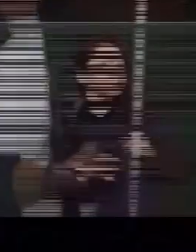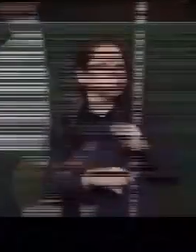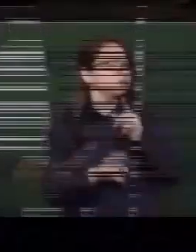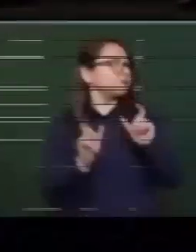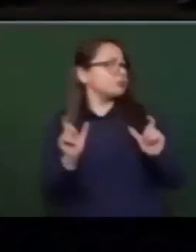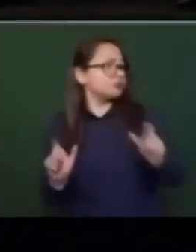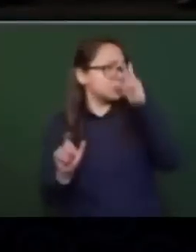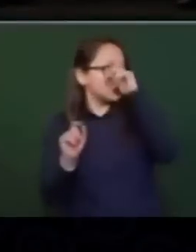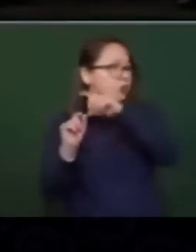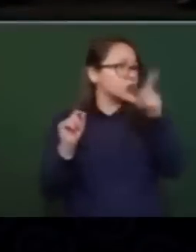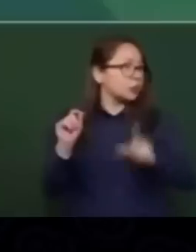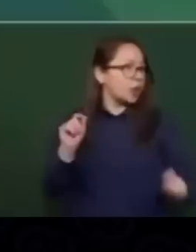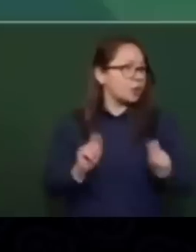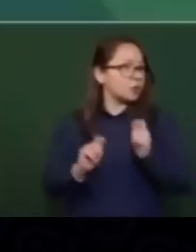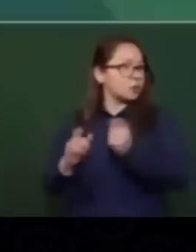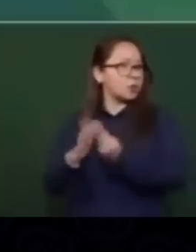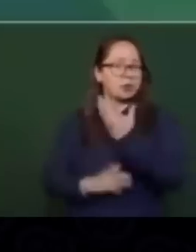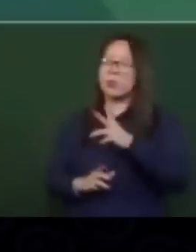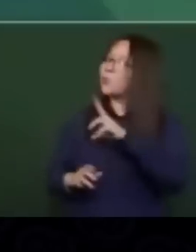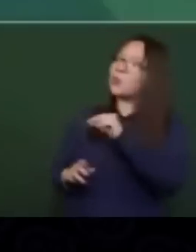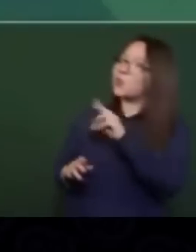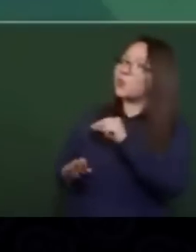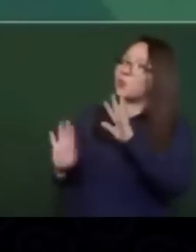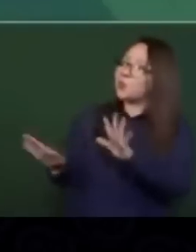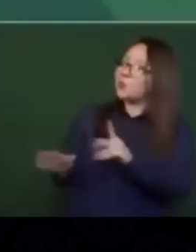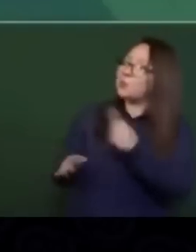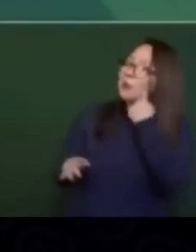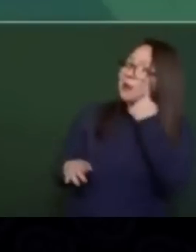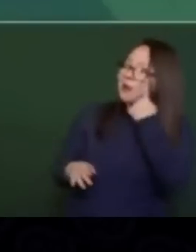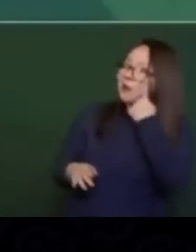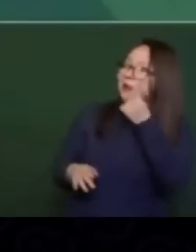matutina. Hasta se arrepintieron ayer